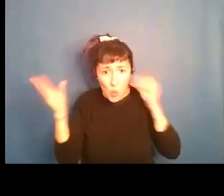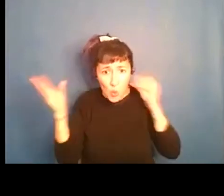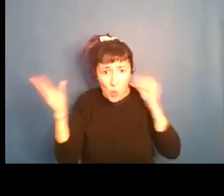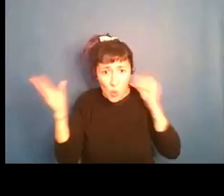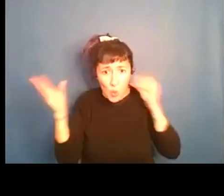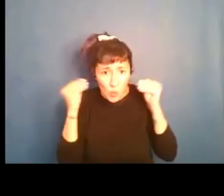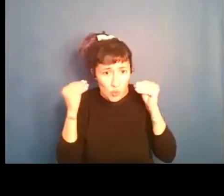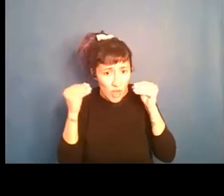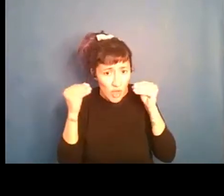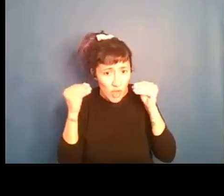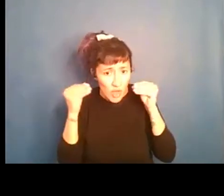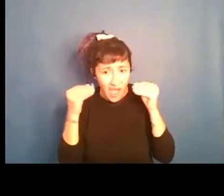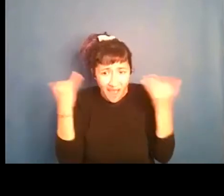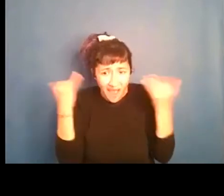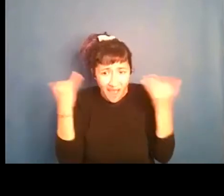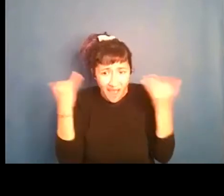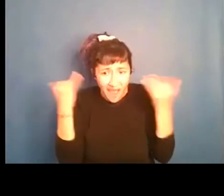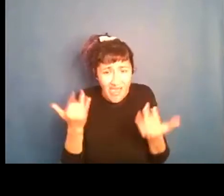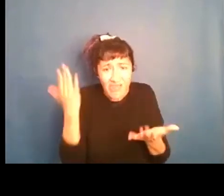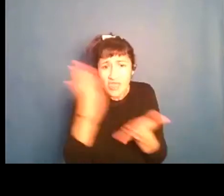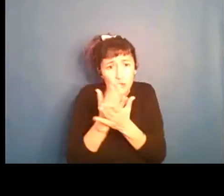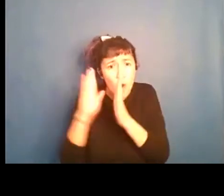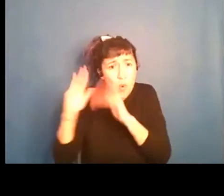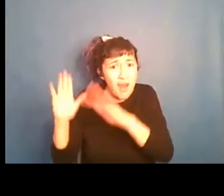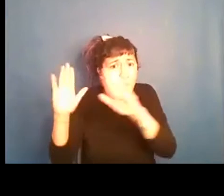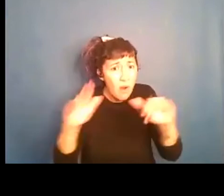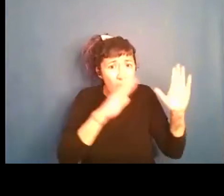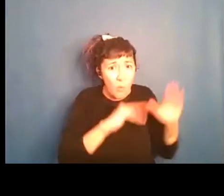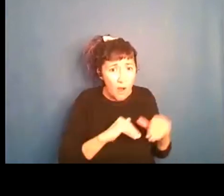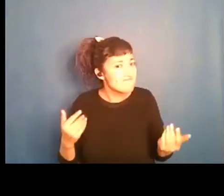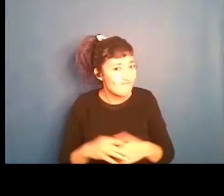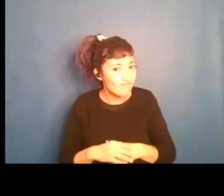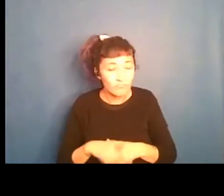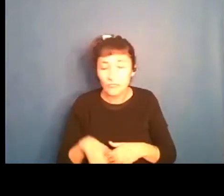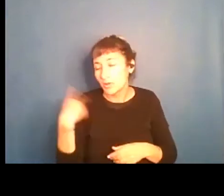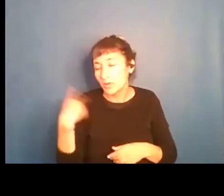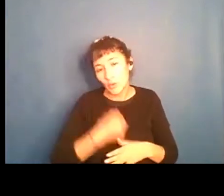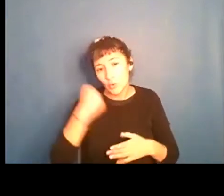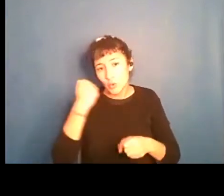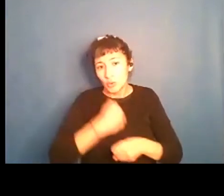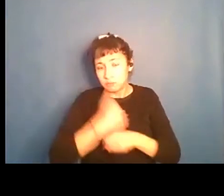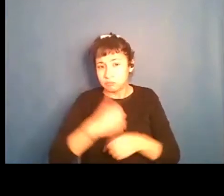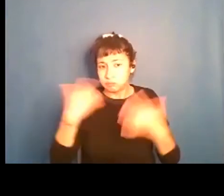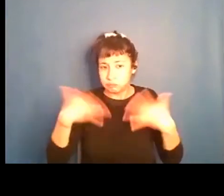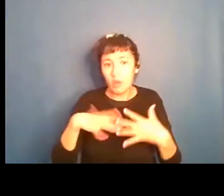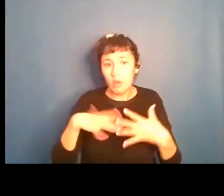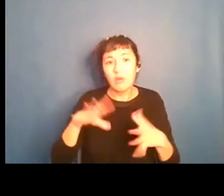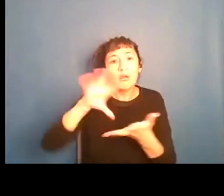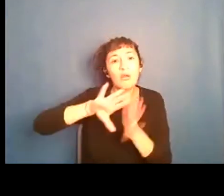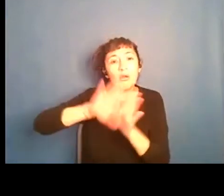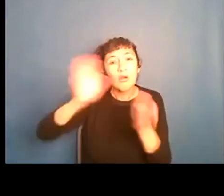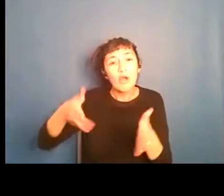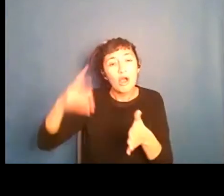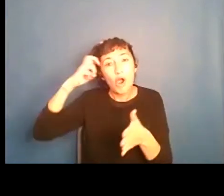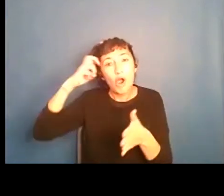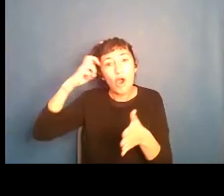mismo derecho. Entonces eso también es un arduo trabajo dentro del Congreso hoy por hoy, con